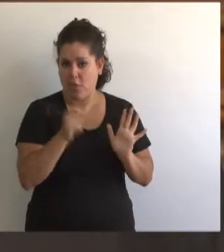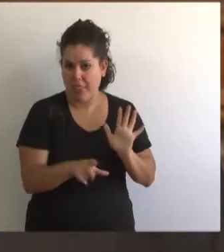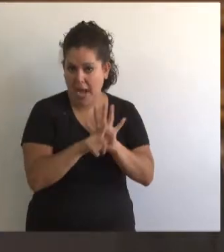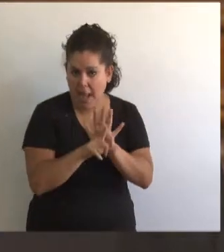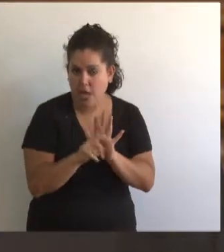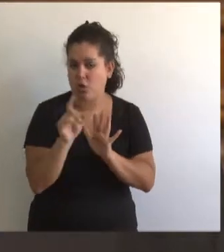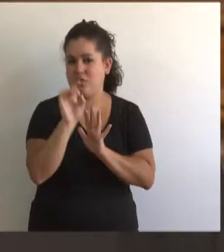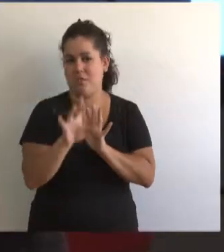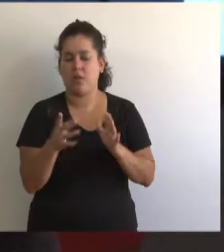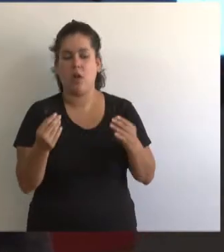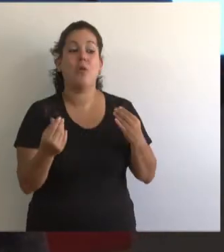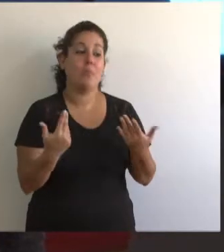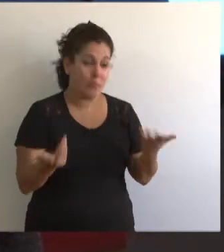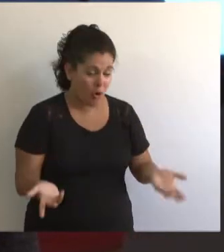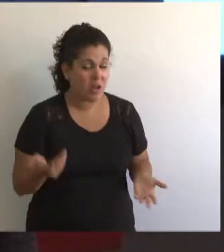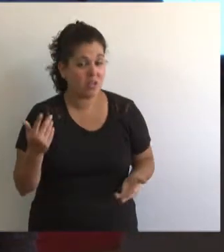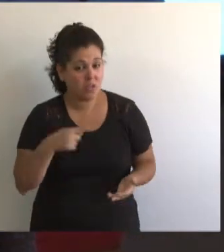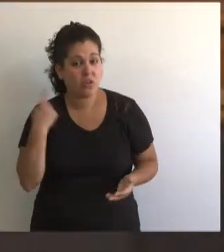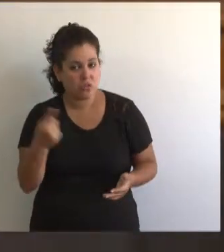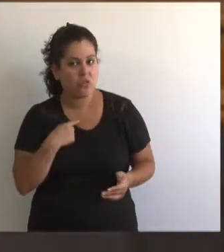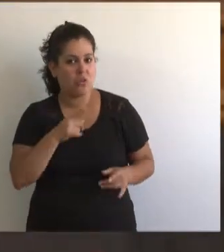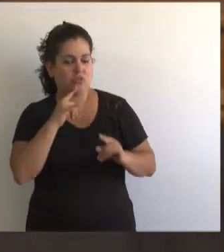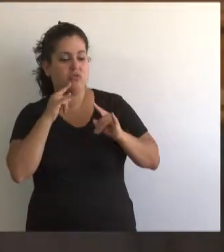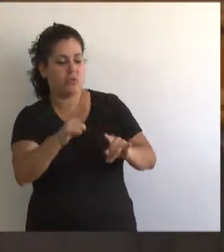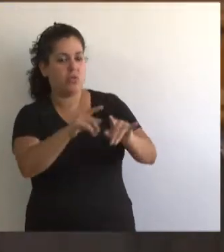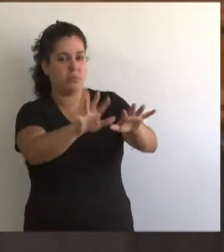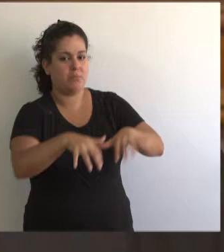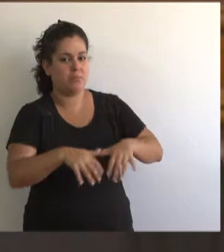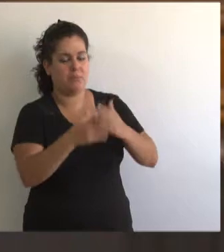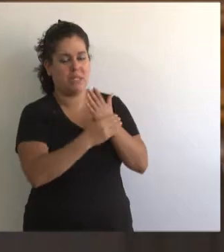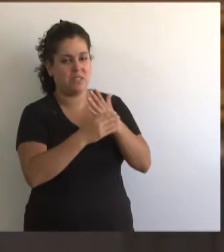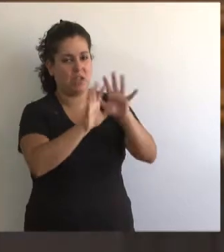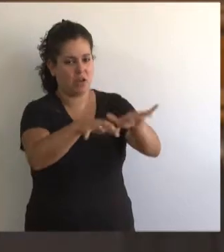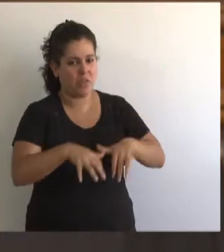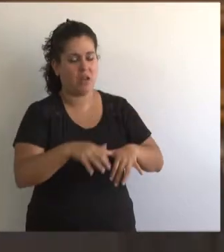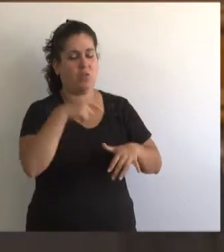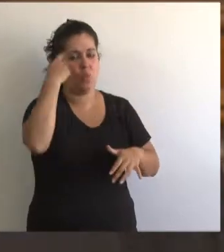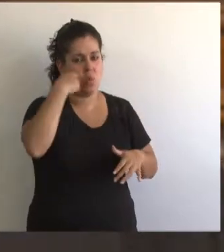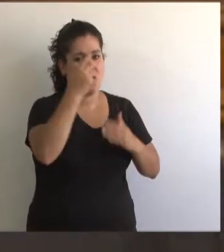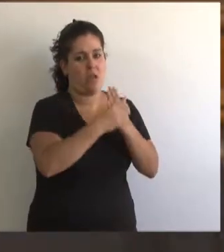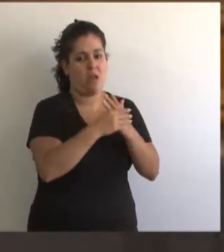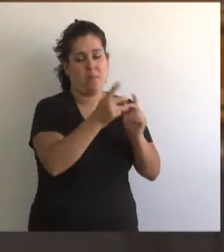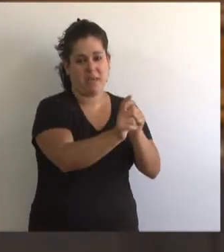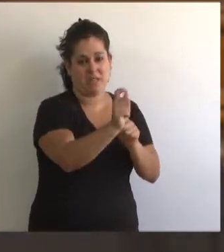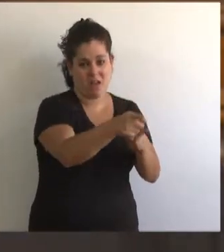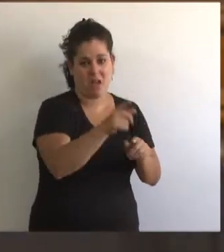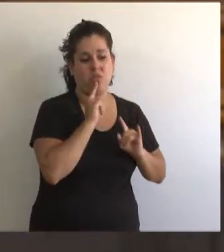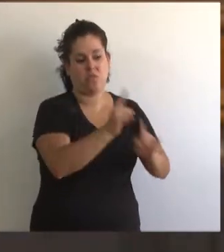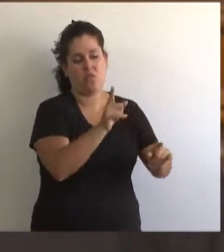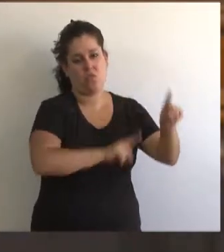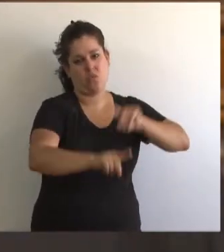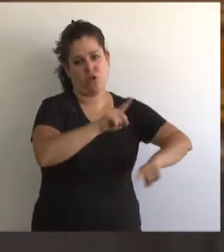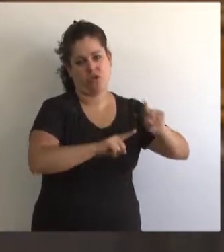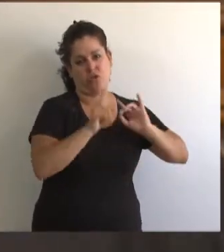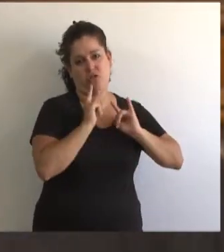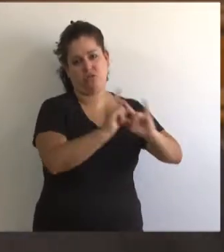la reglamentación de la ley, no en el texto Por de eso ponemos en cabeza del Ministerio de Agricultura, Ganadería y Pesca y del FONAVI, que son